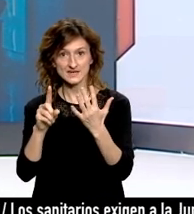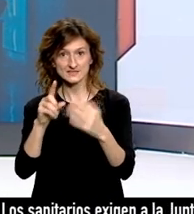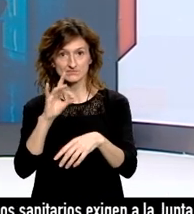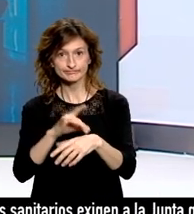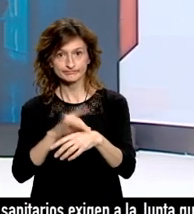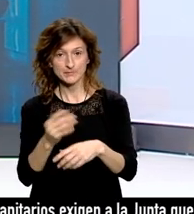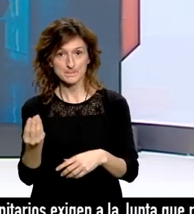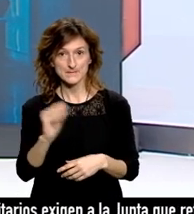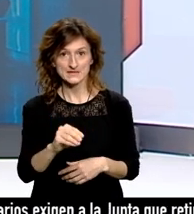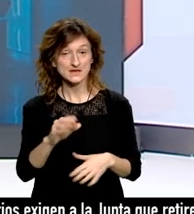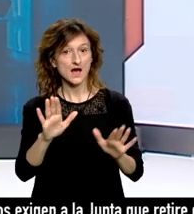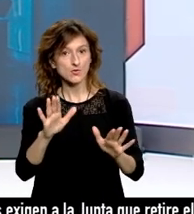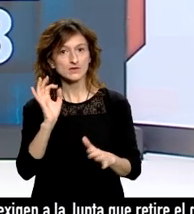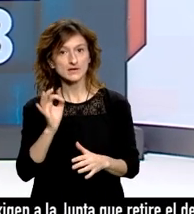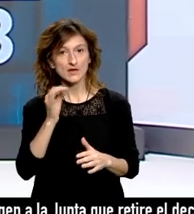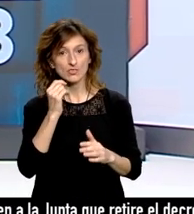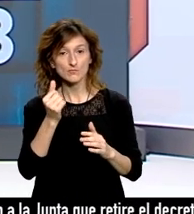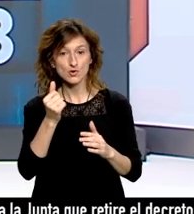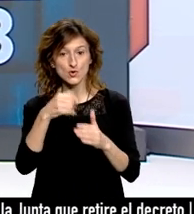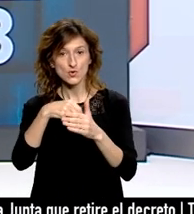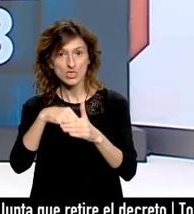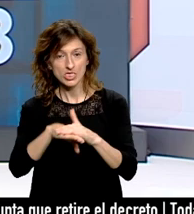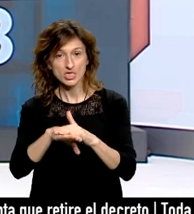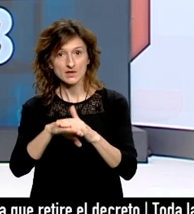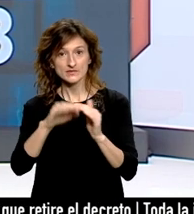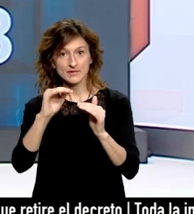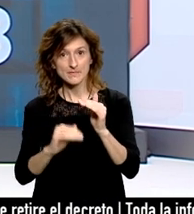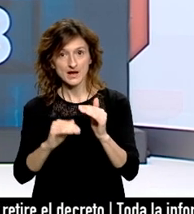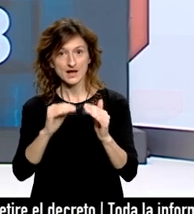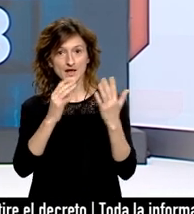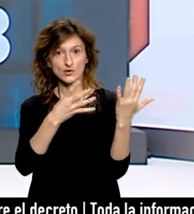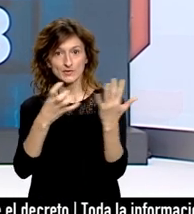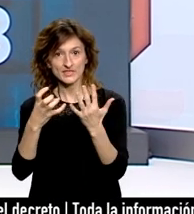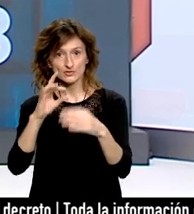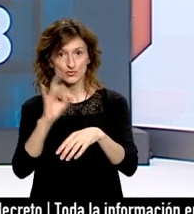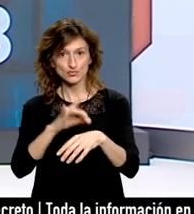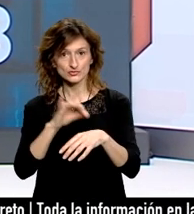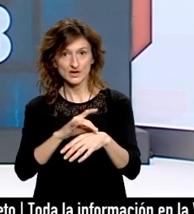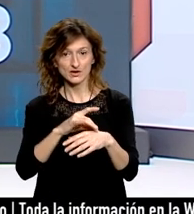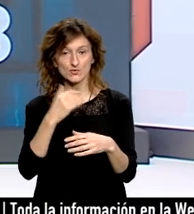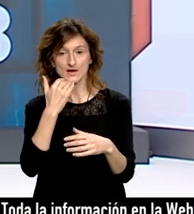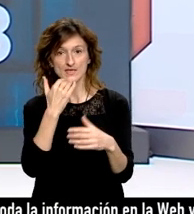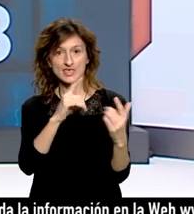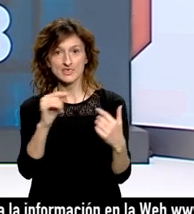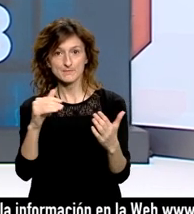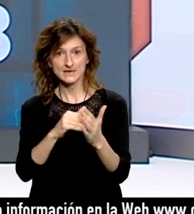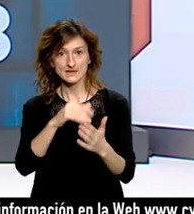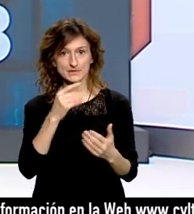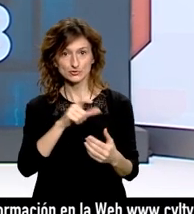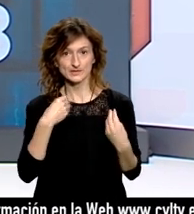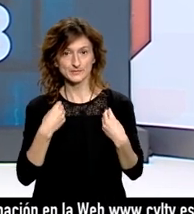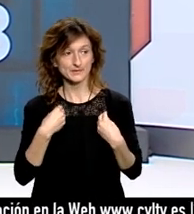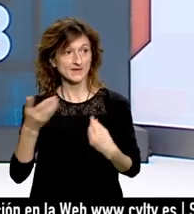1.866 casos más, aunque es cierto que la incidencia acumulada ha bajado por debajo de los 900 contagios por 100.000 habitantes.